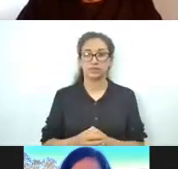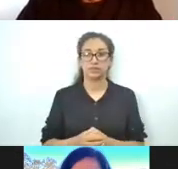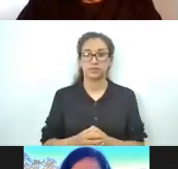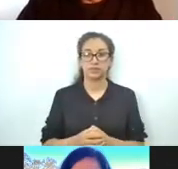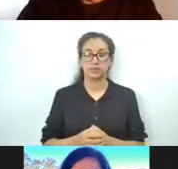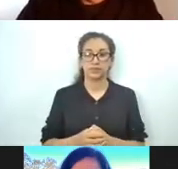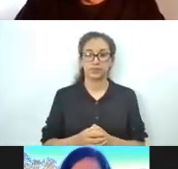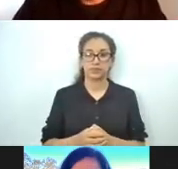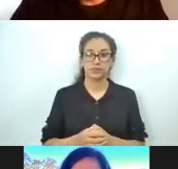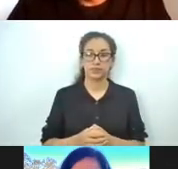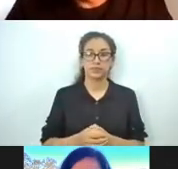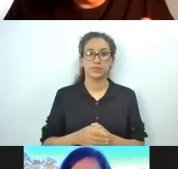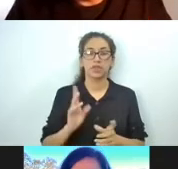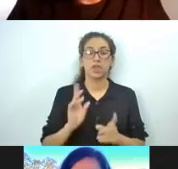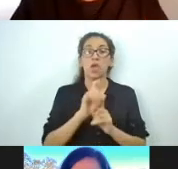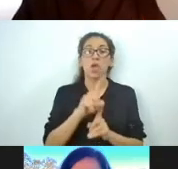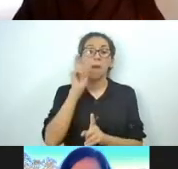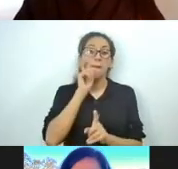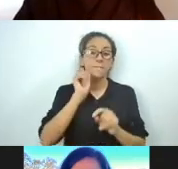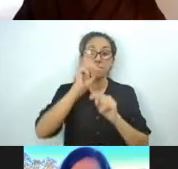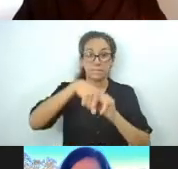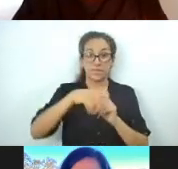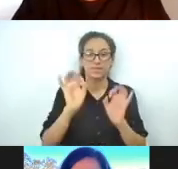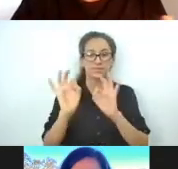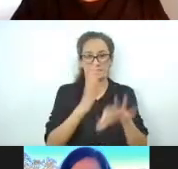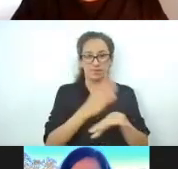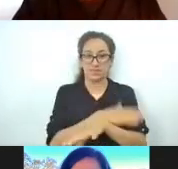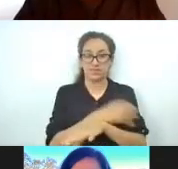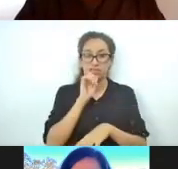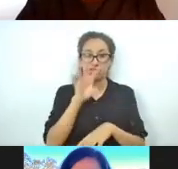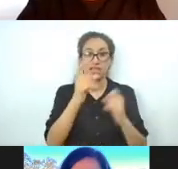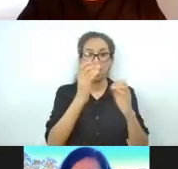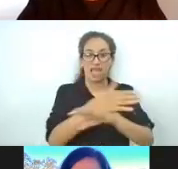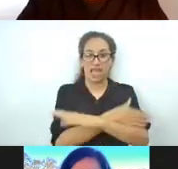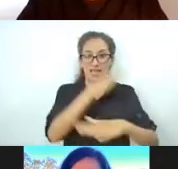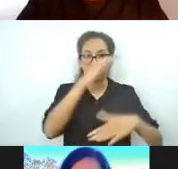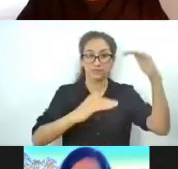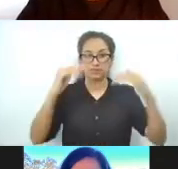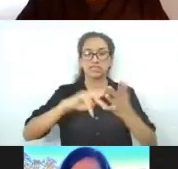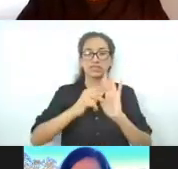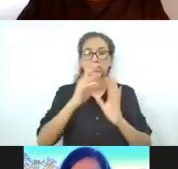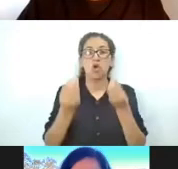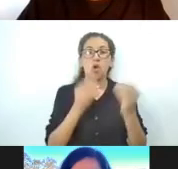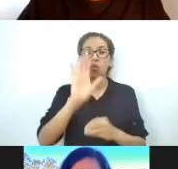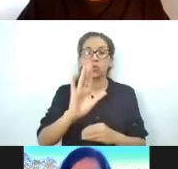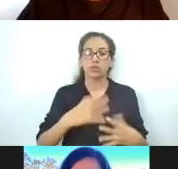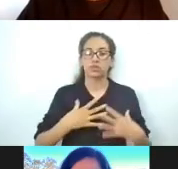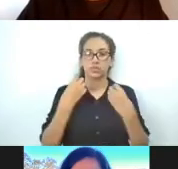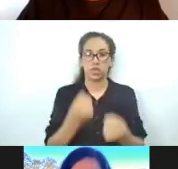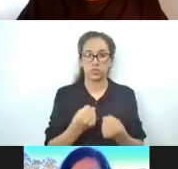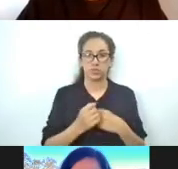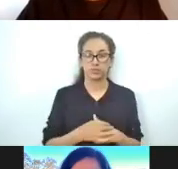cual las disfunciones sexuales que he comentado son marcadores de nuestro estado de salud. O sea, nuestro estado de